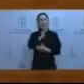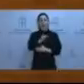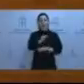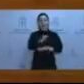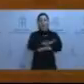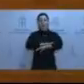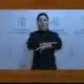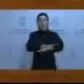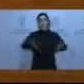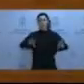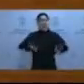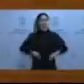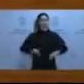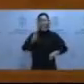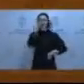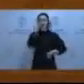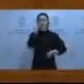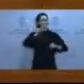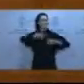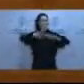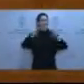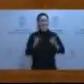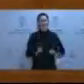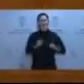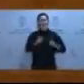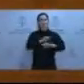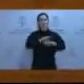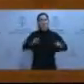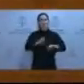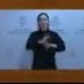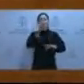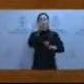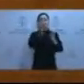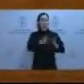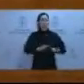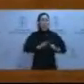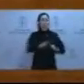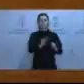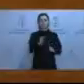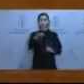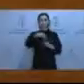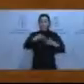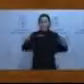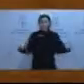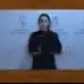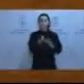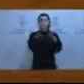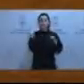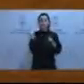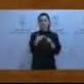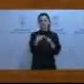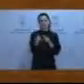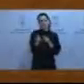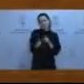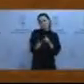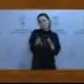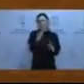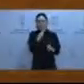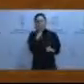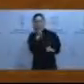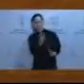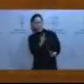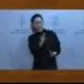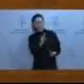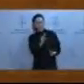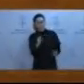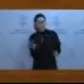es inasumible para Javier Fernández y su consejera, instalados en la propaganda política y el postureo. En ningún caso lo que dicen